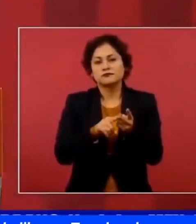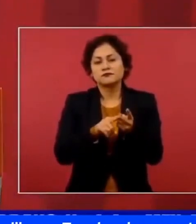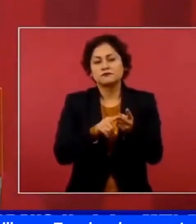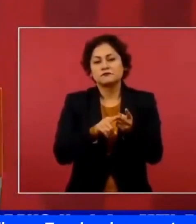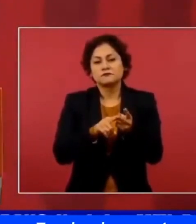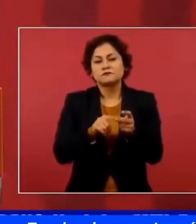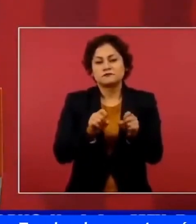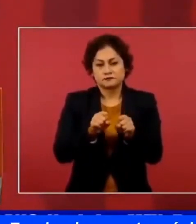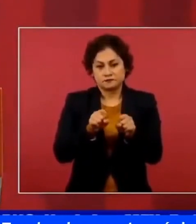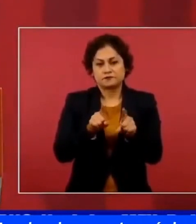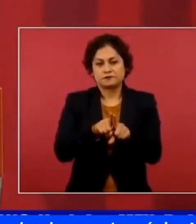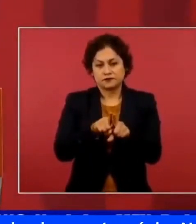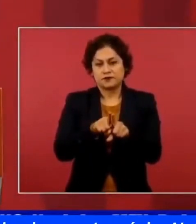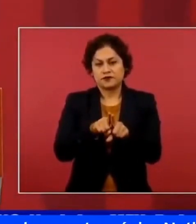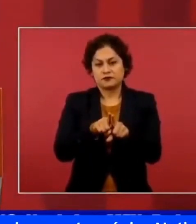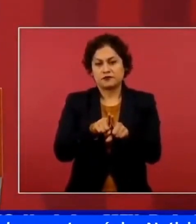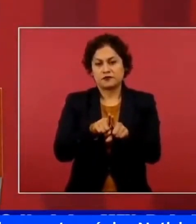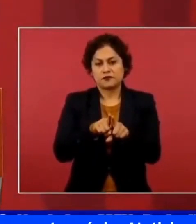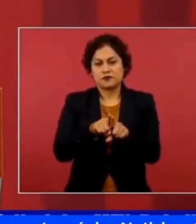el PSOE